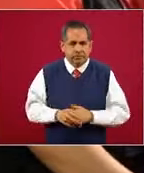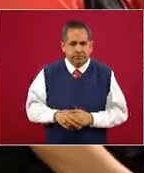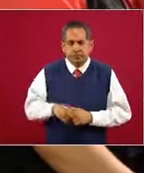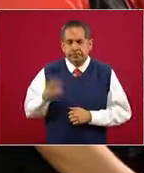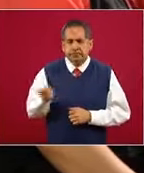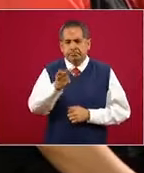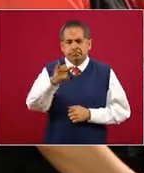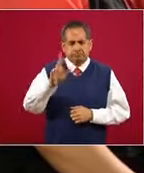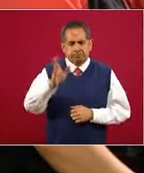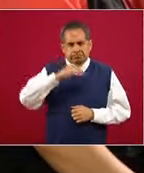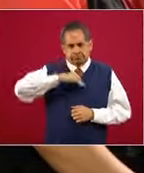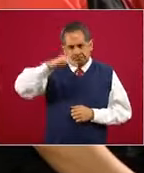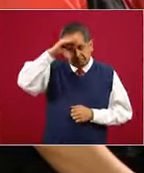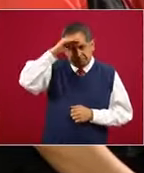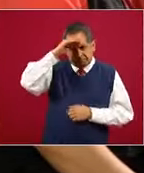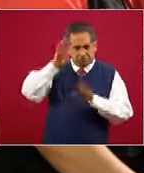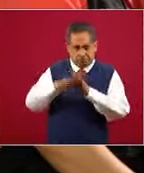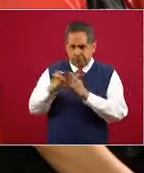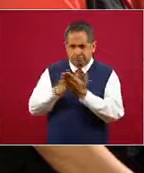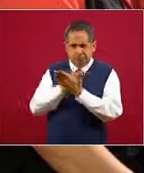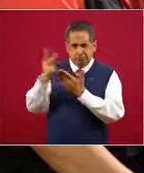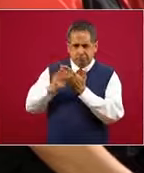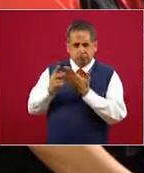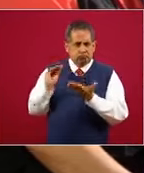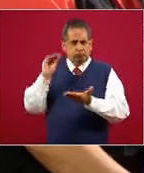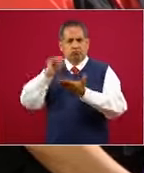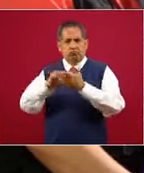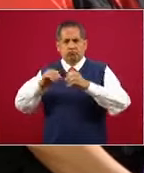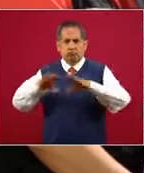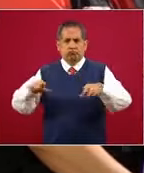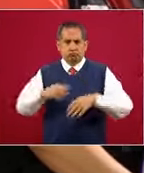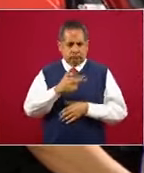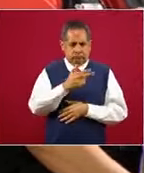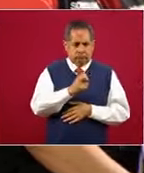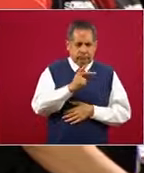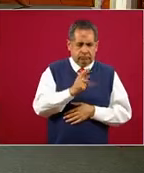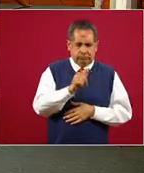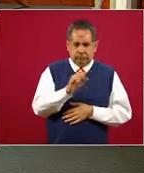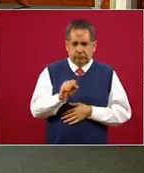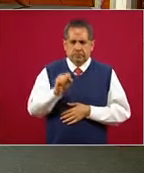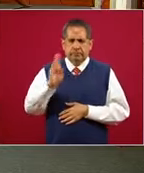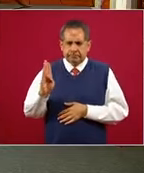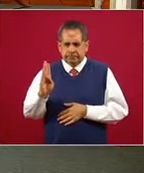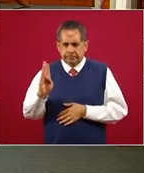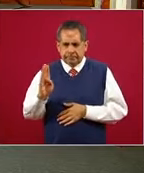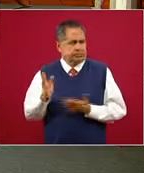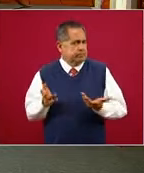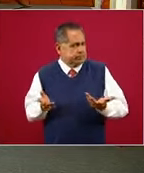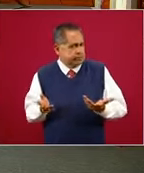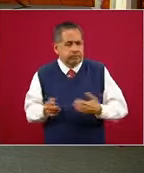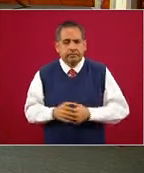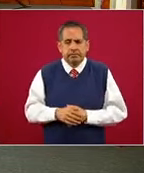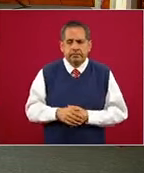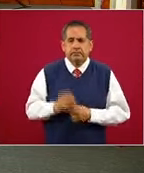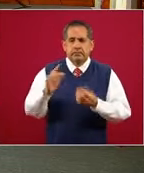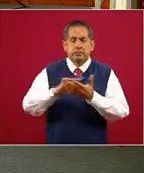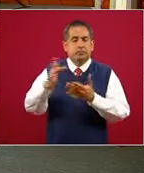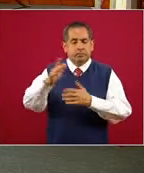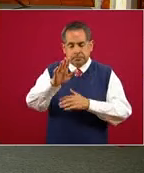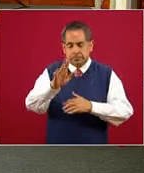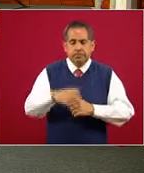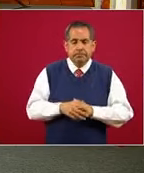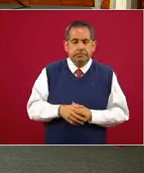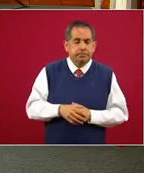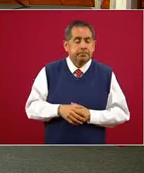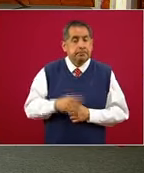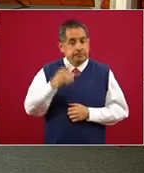preguntarle si han considerado este programa implementarlo con la hepatitis B. Muchísimas gracias. Sí,